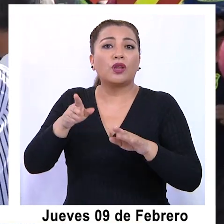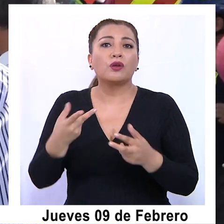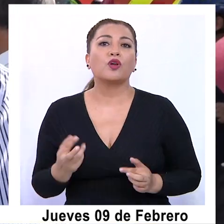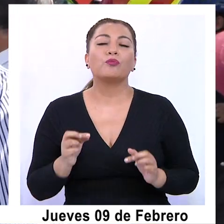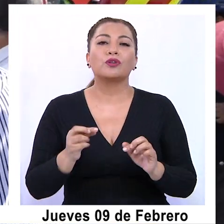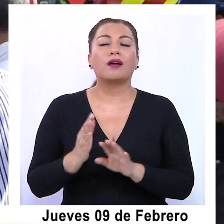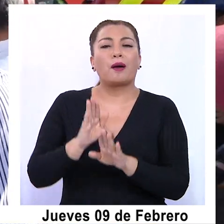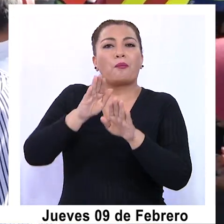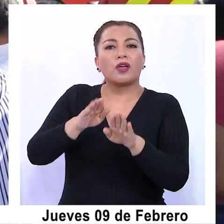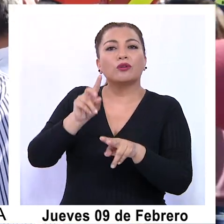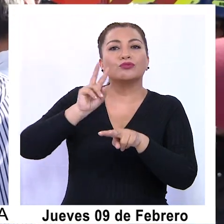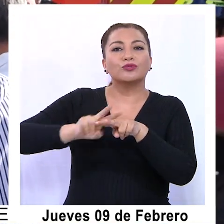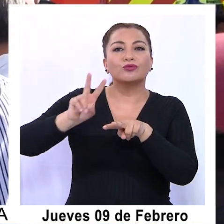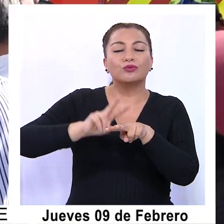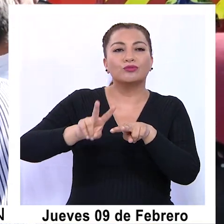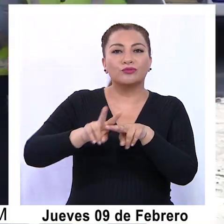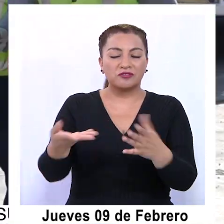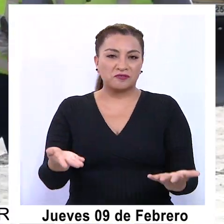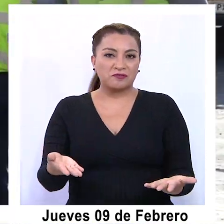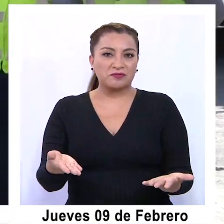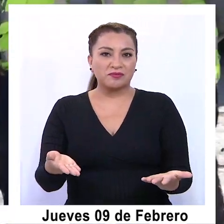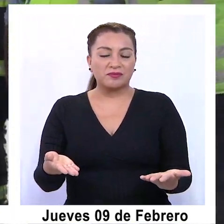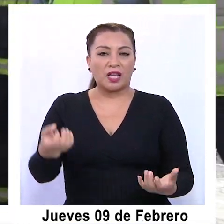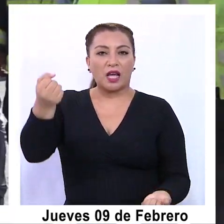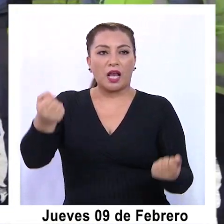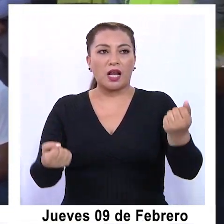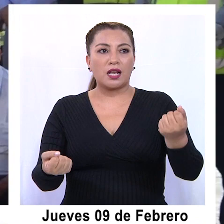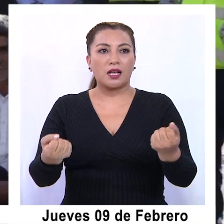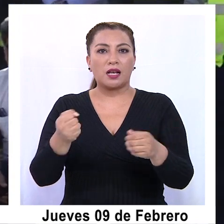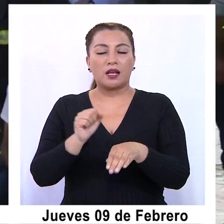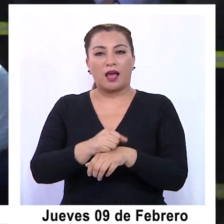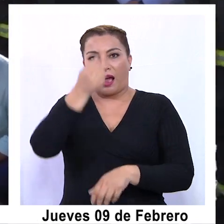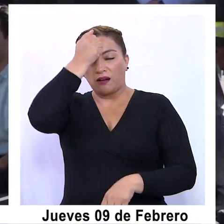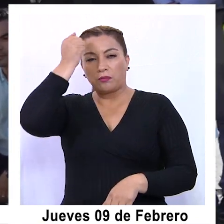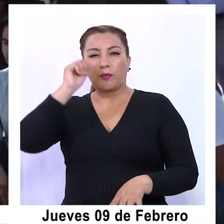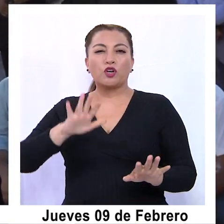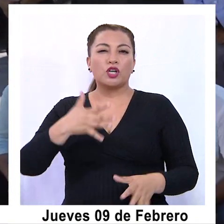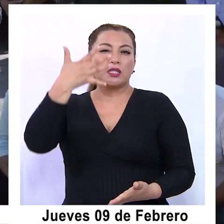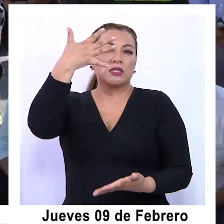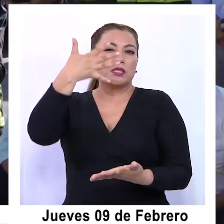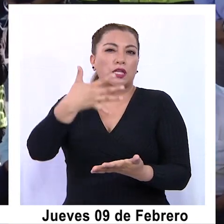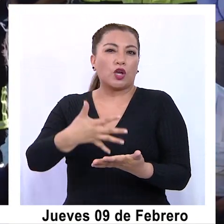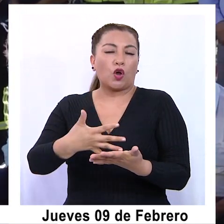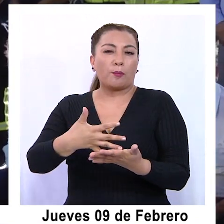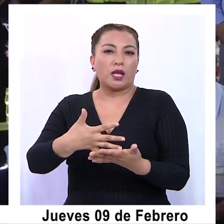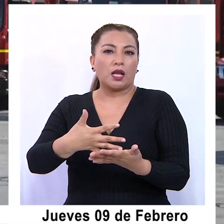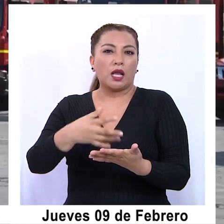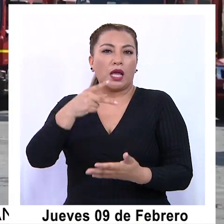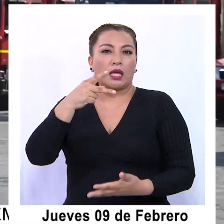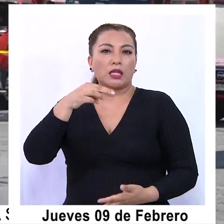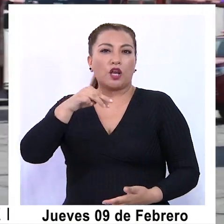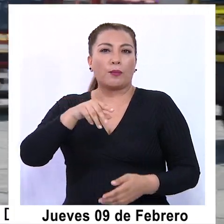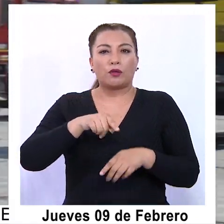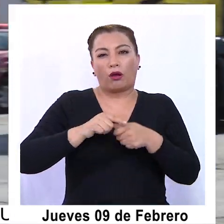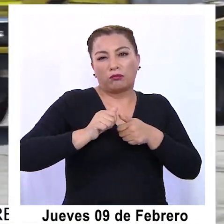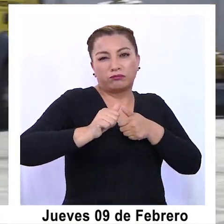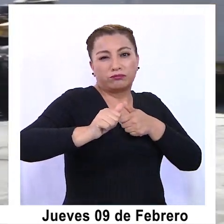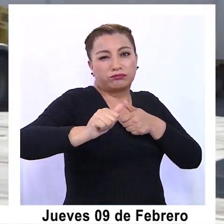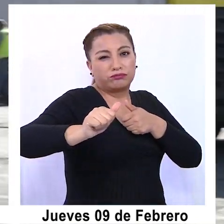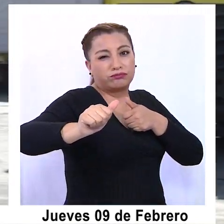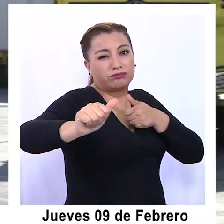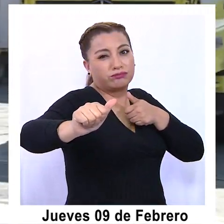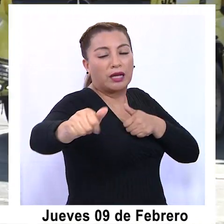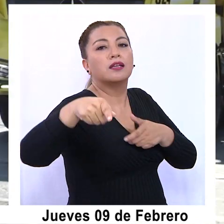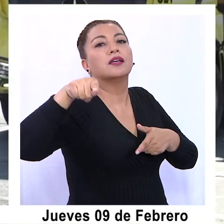posibilidad de construir una solución de transportar estos equipos hacia el sur. Son más de 5.000 kilómetros que van a recorrer estas máquinas para poder